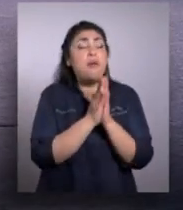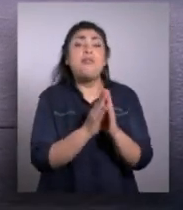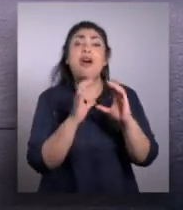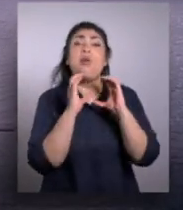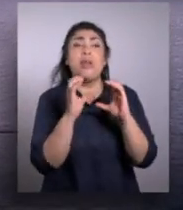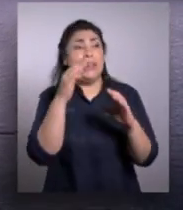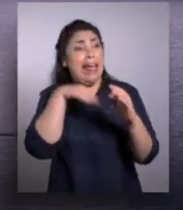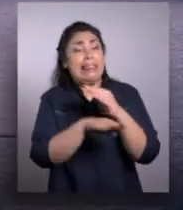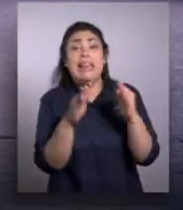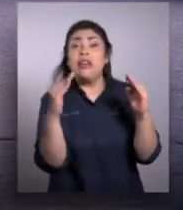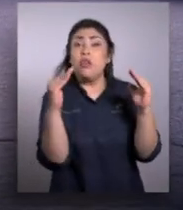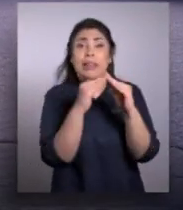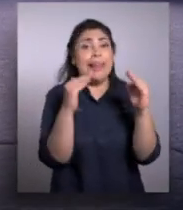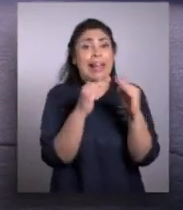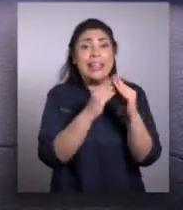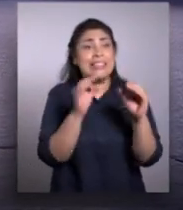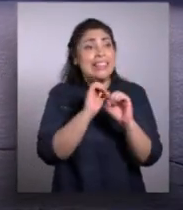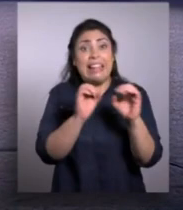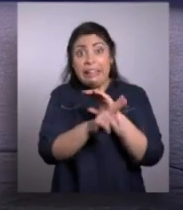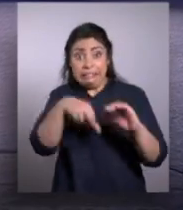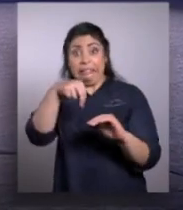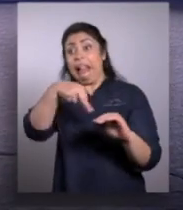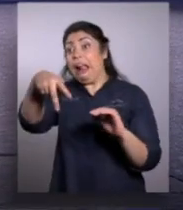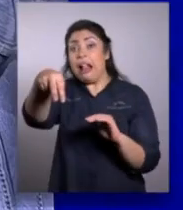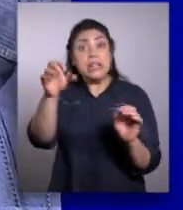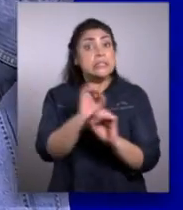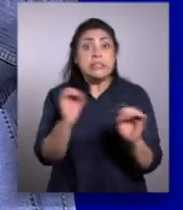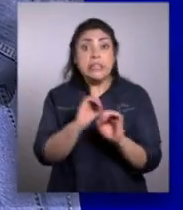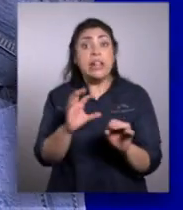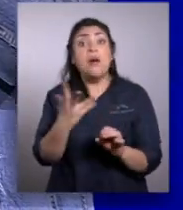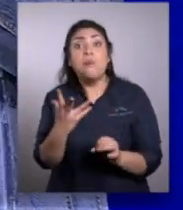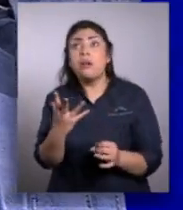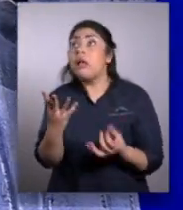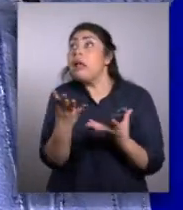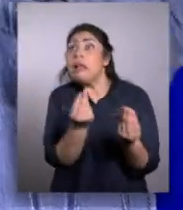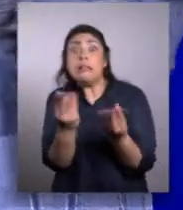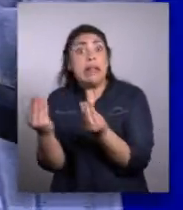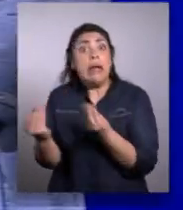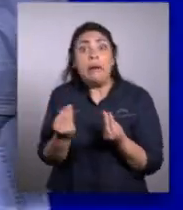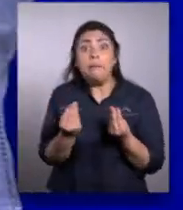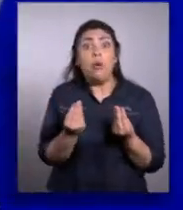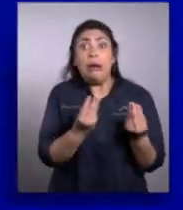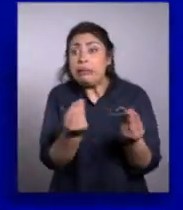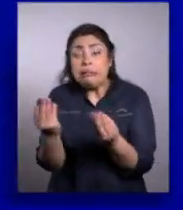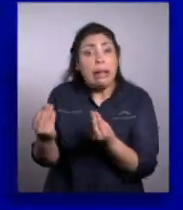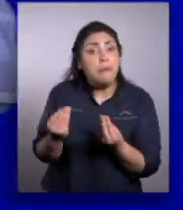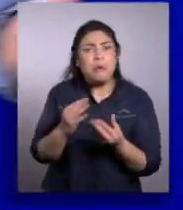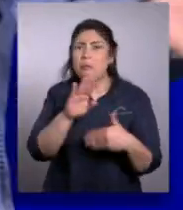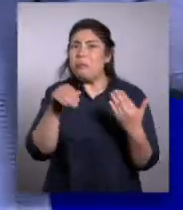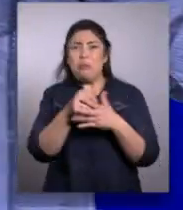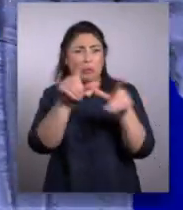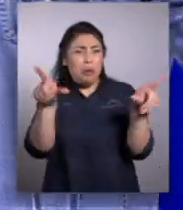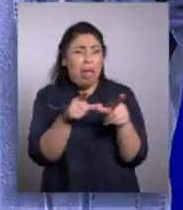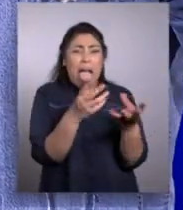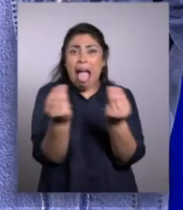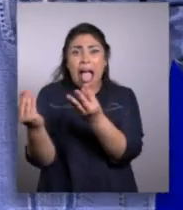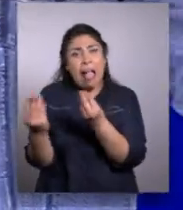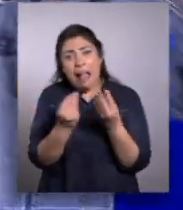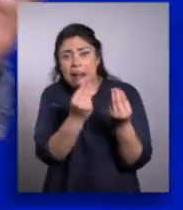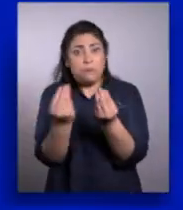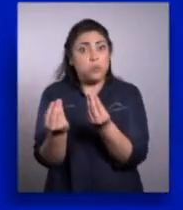espada de enemigo y temor hay por todas partes yo subraye eso temor hay por todas partes